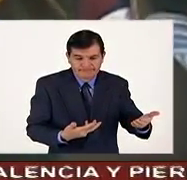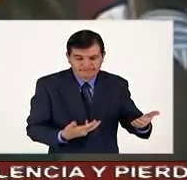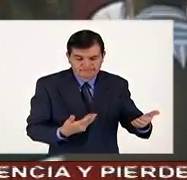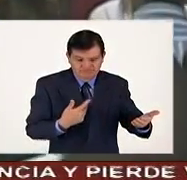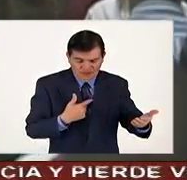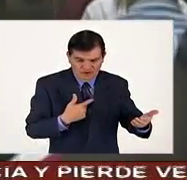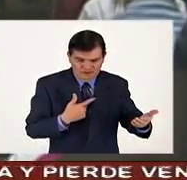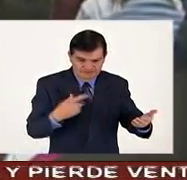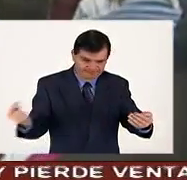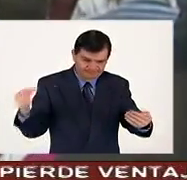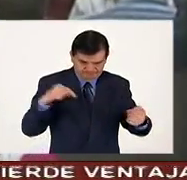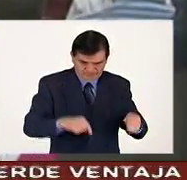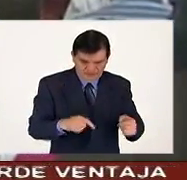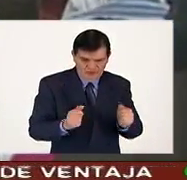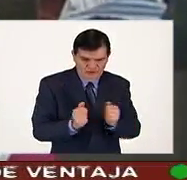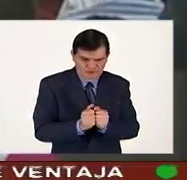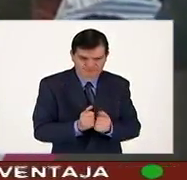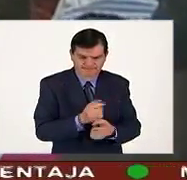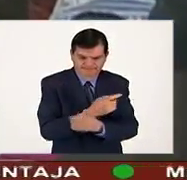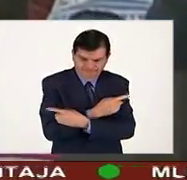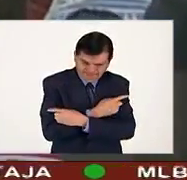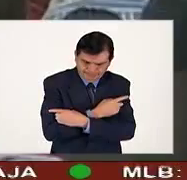hemos venido con nuestra moral,